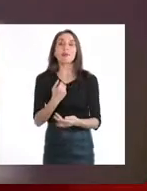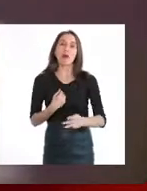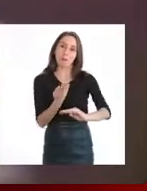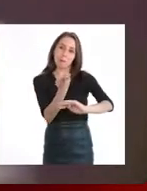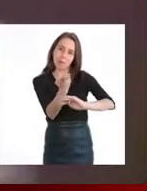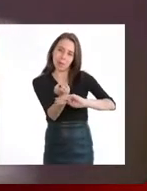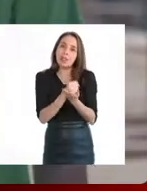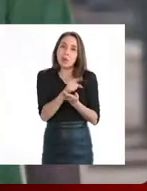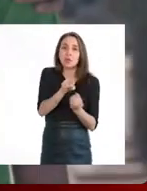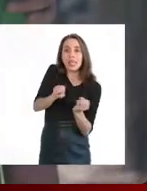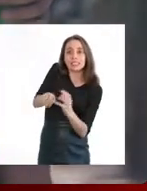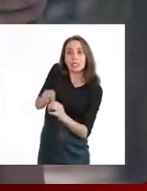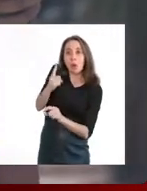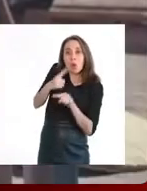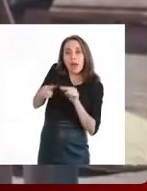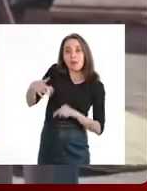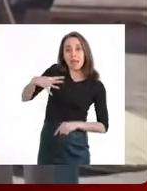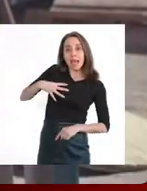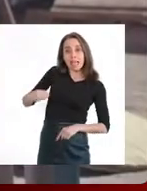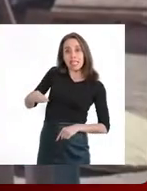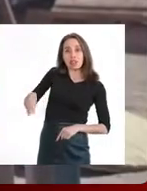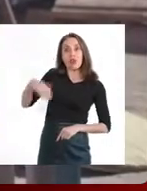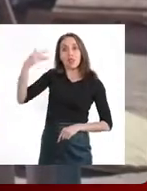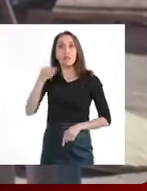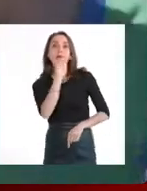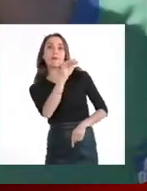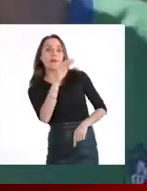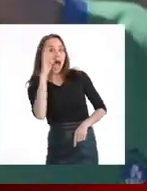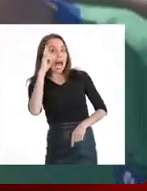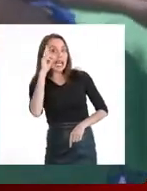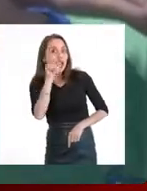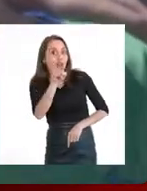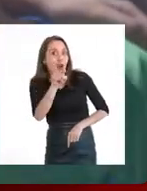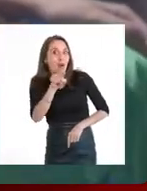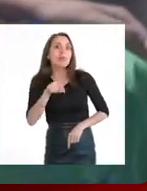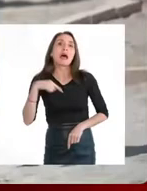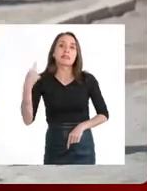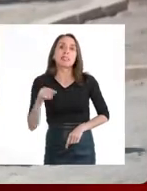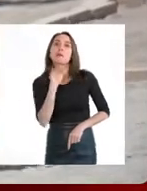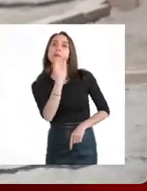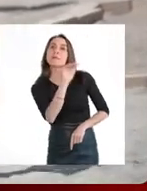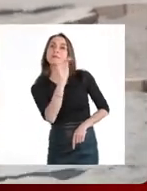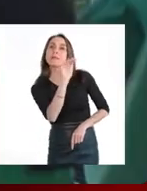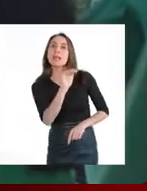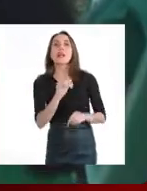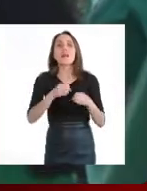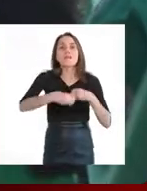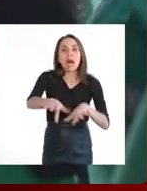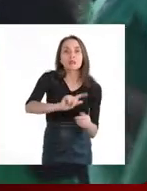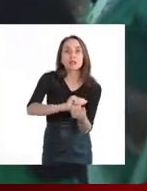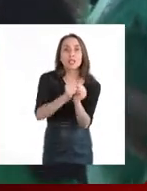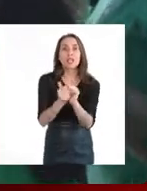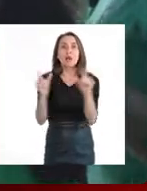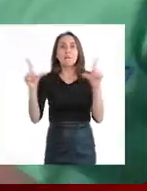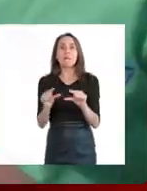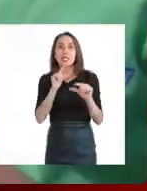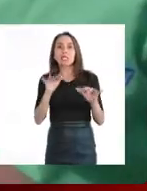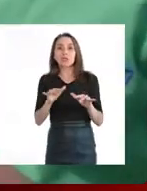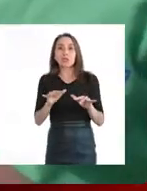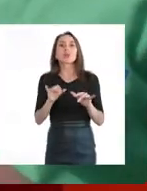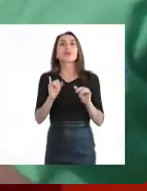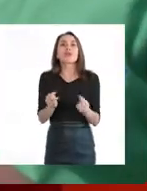ley lo hemos hecho en todas las instancias legales que no me voy a meter en todo el detalle pero en todas las instancias